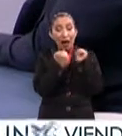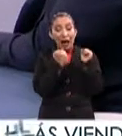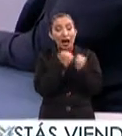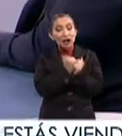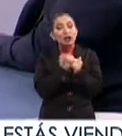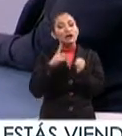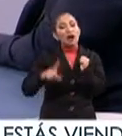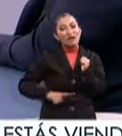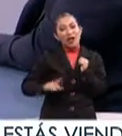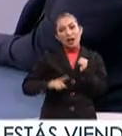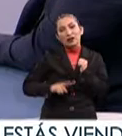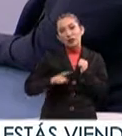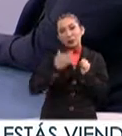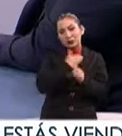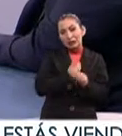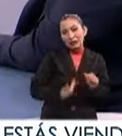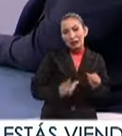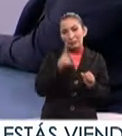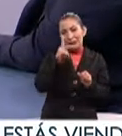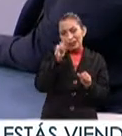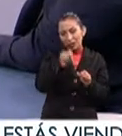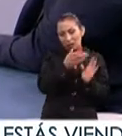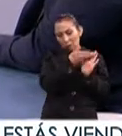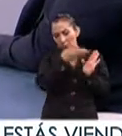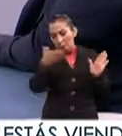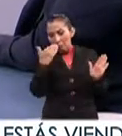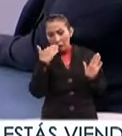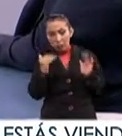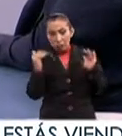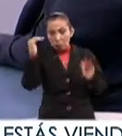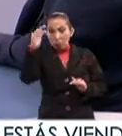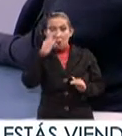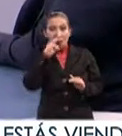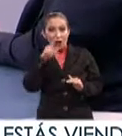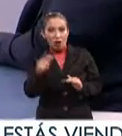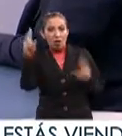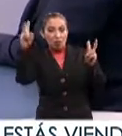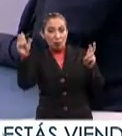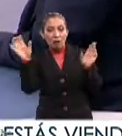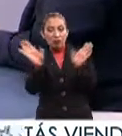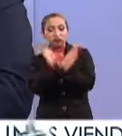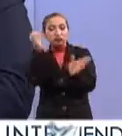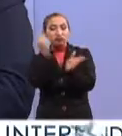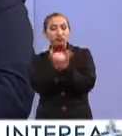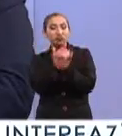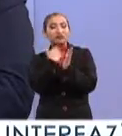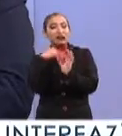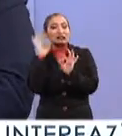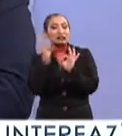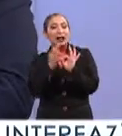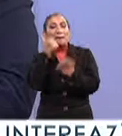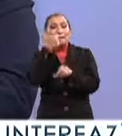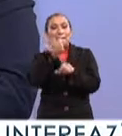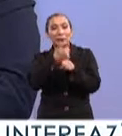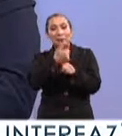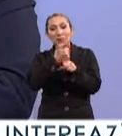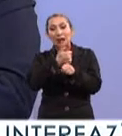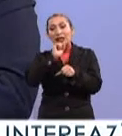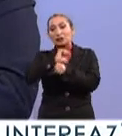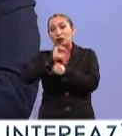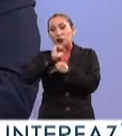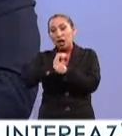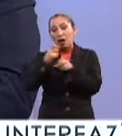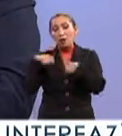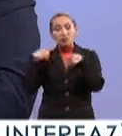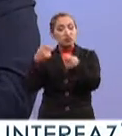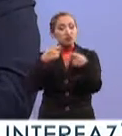administración federal del presidente Enrique Peña Nieto aquí en la Ciudad de México para el tema de acreditación de alfabetización primaria y secundaria. Y a